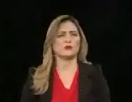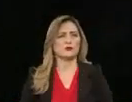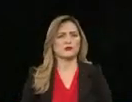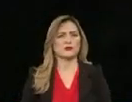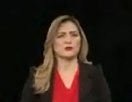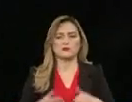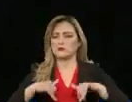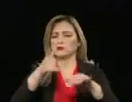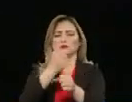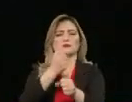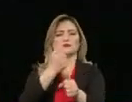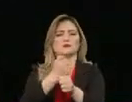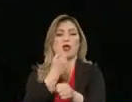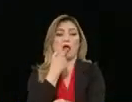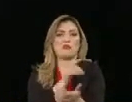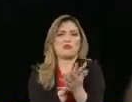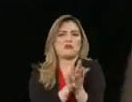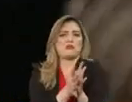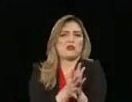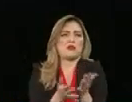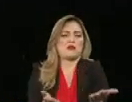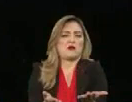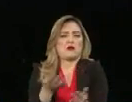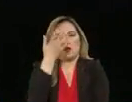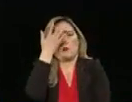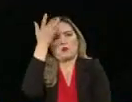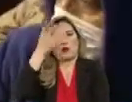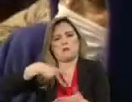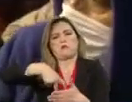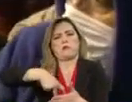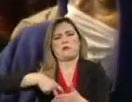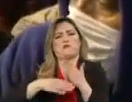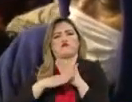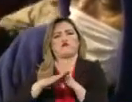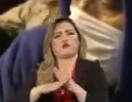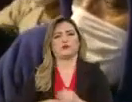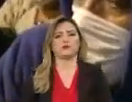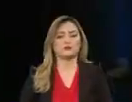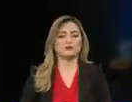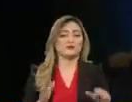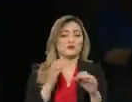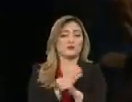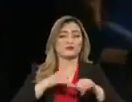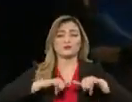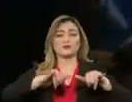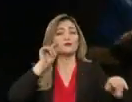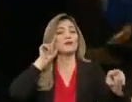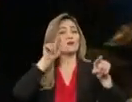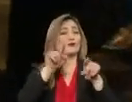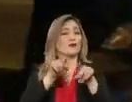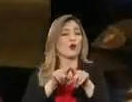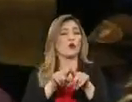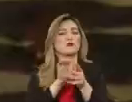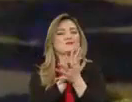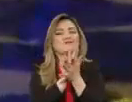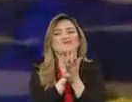está funcionando. Ahí no les dicen nada. ¿Y a nosotros por qué nos ponen tantos peros? La noche transcurría y los acuerdos entre ambas partes no